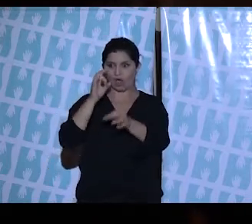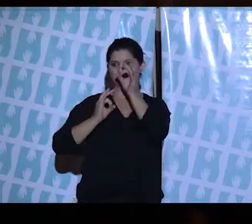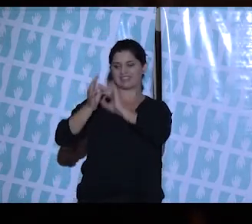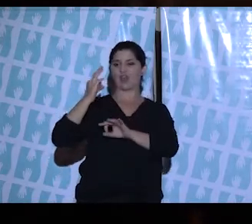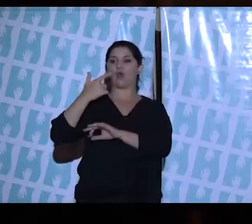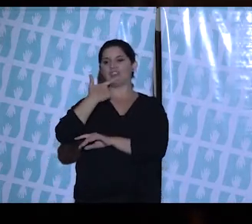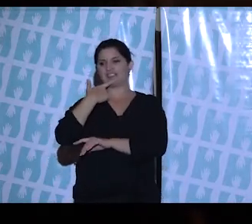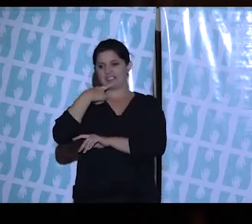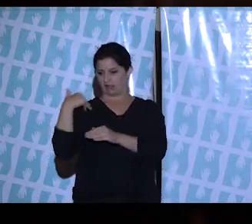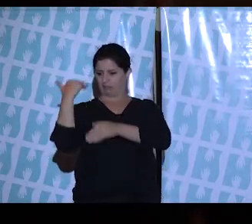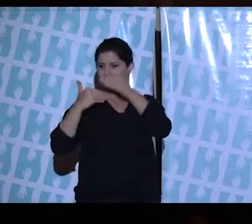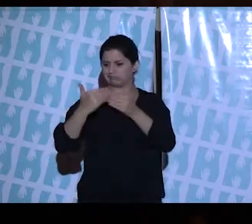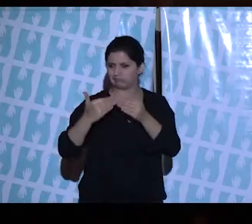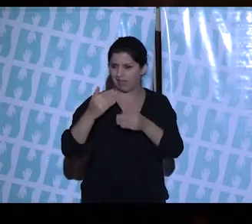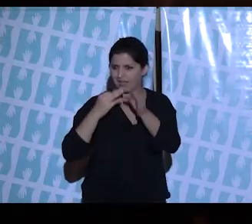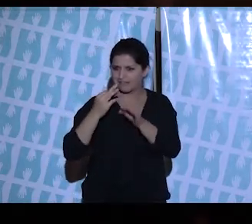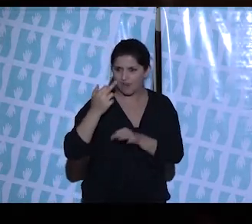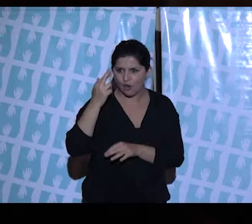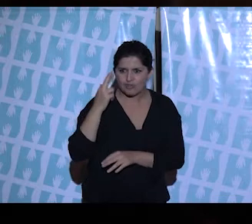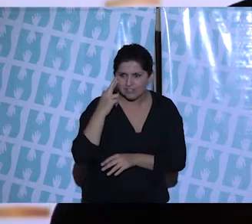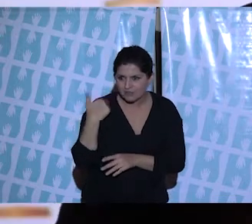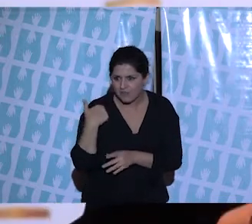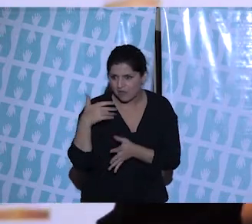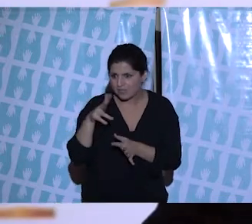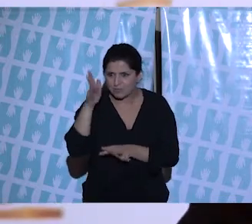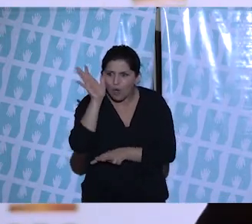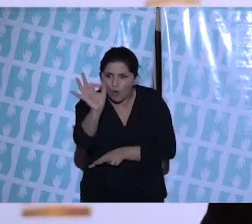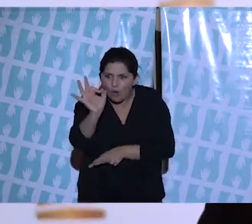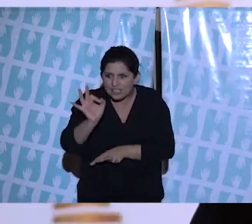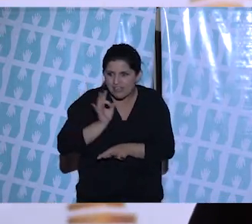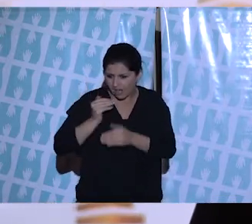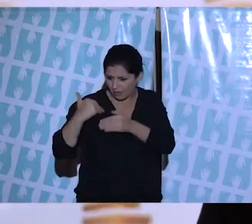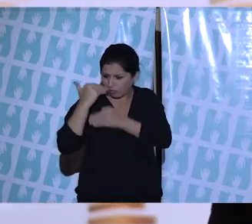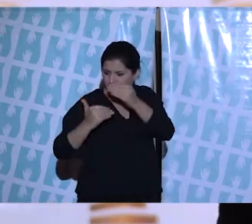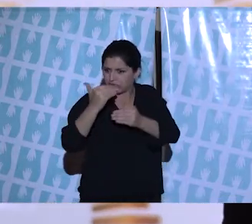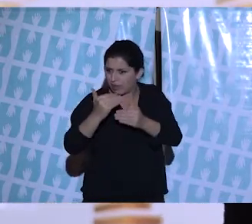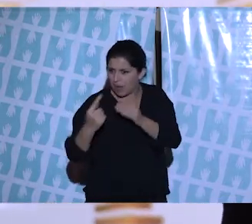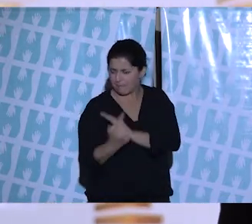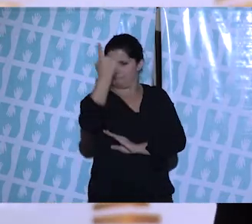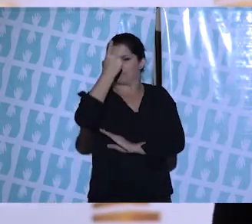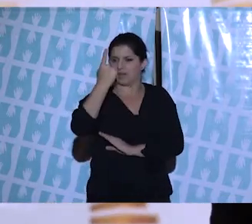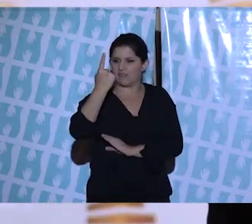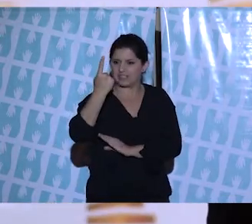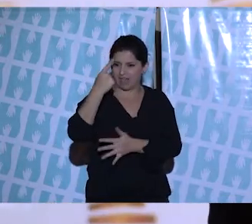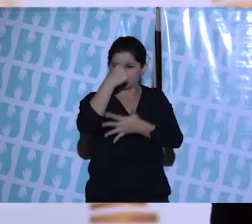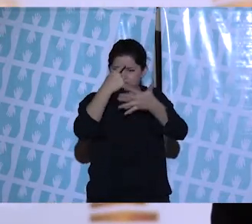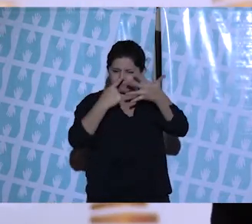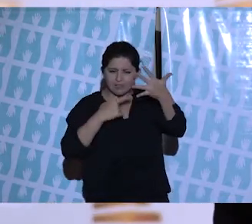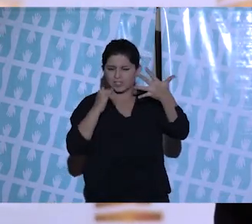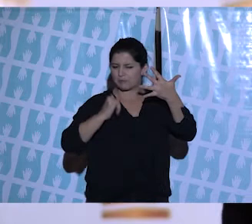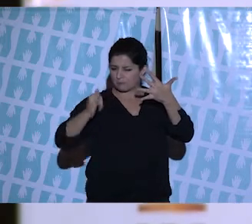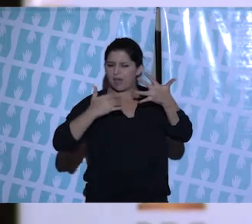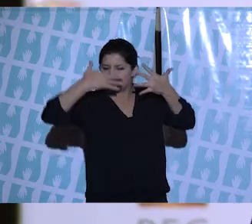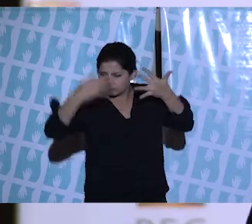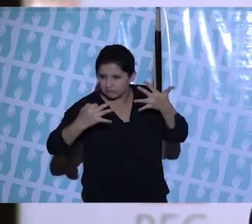siglo XIX pasaron cerca de 80 años para que por primera vez no solo se la describiera